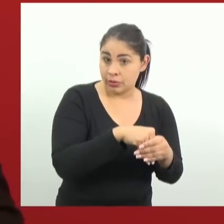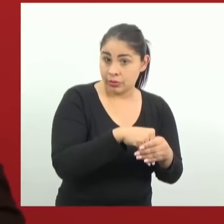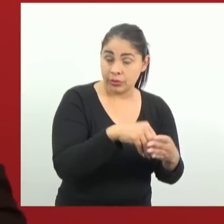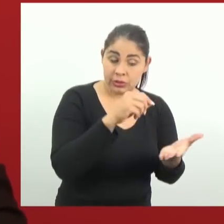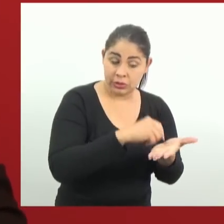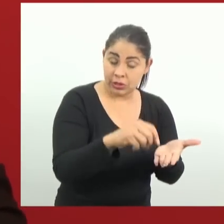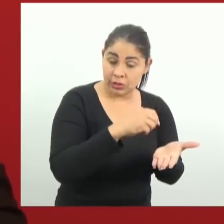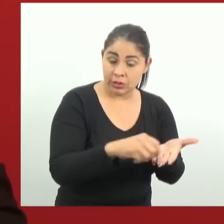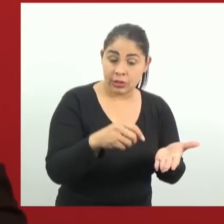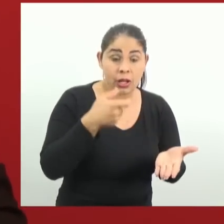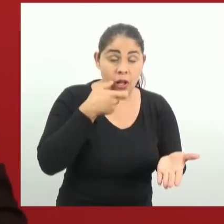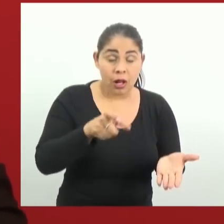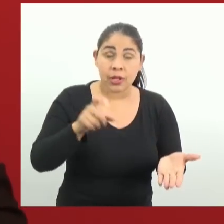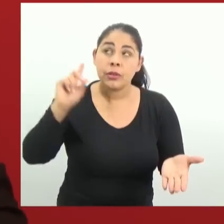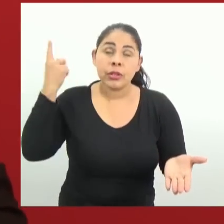palabra,